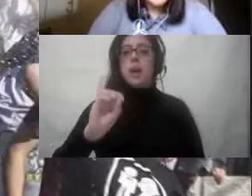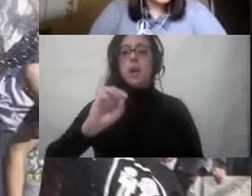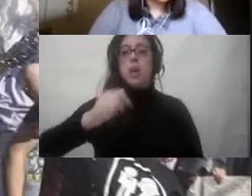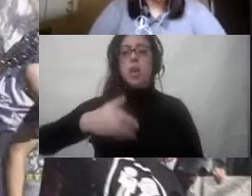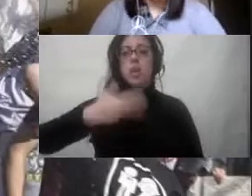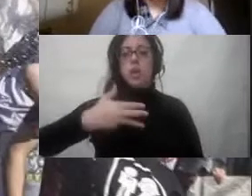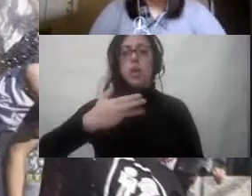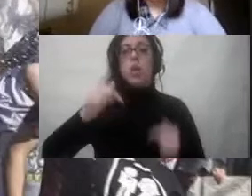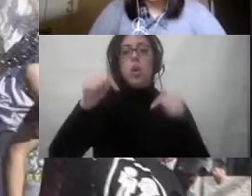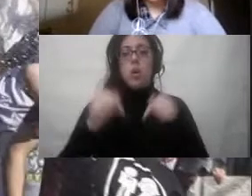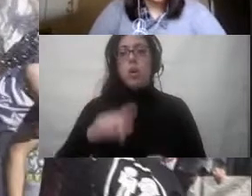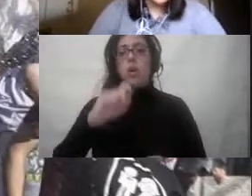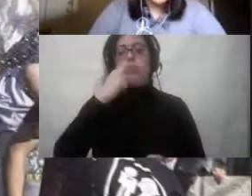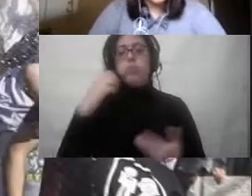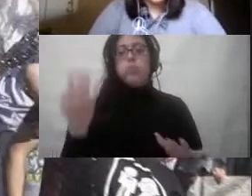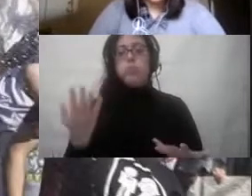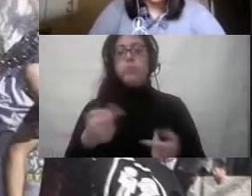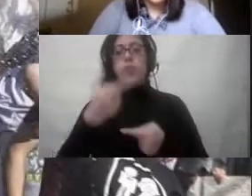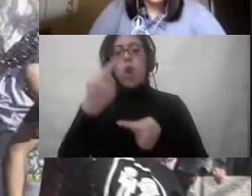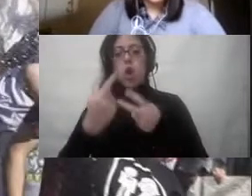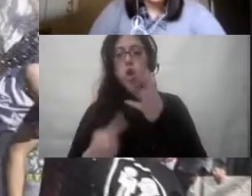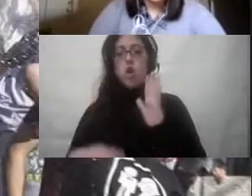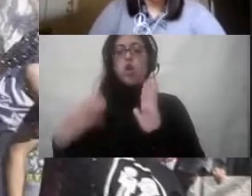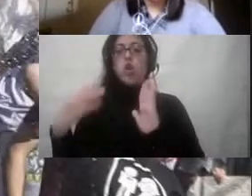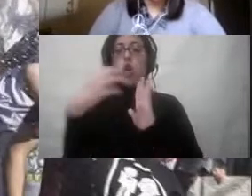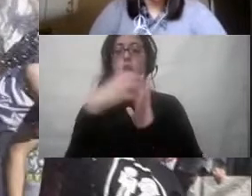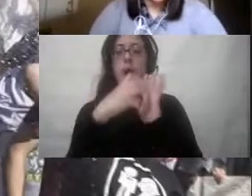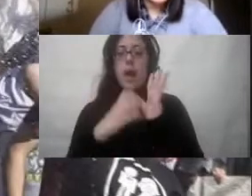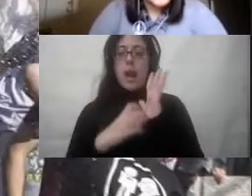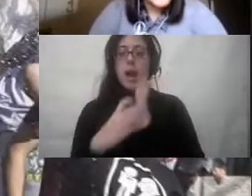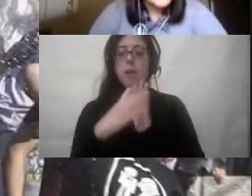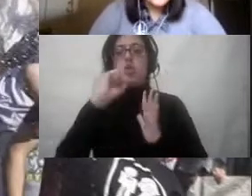en común en nuestra asignatura es que es un ramo que está